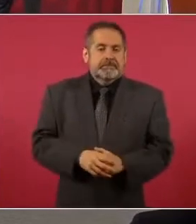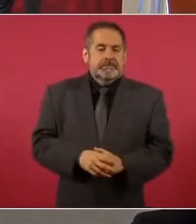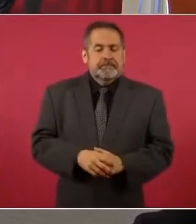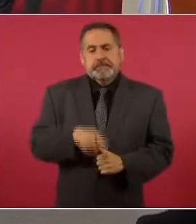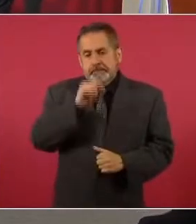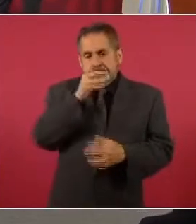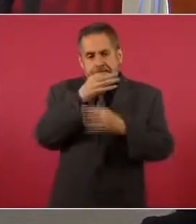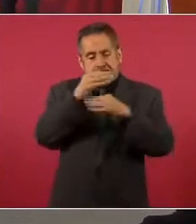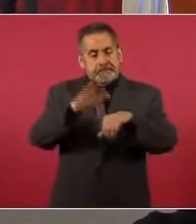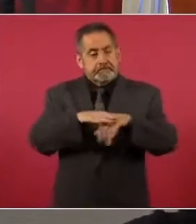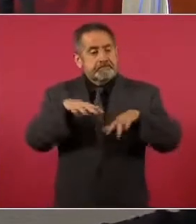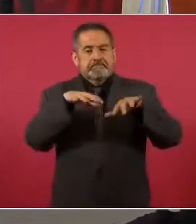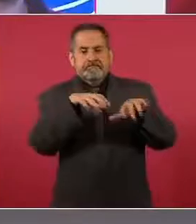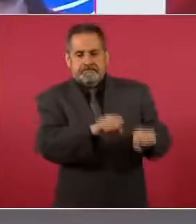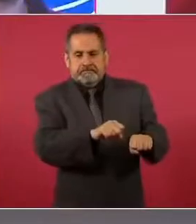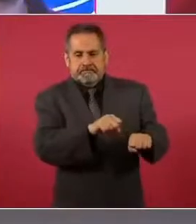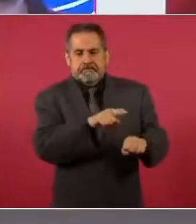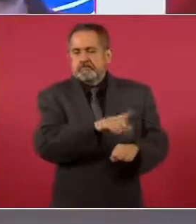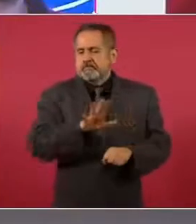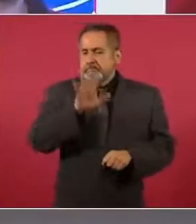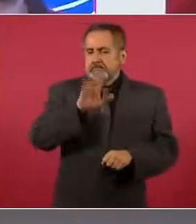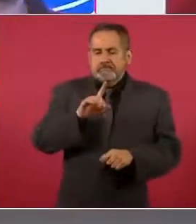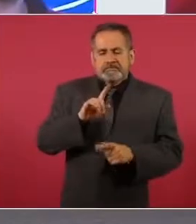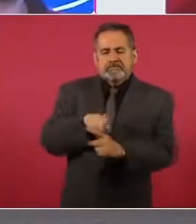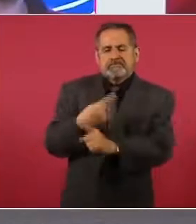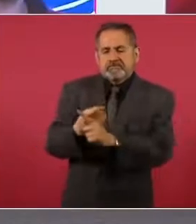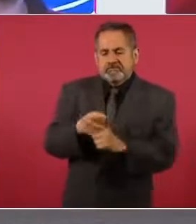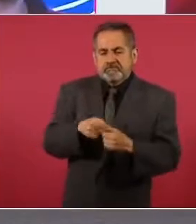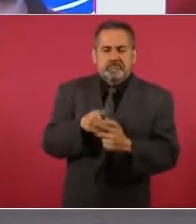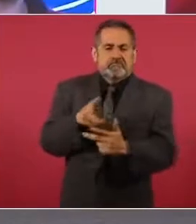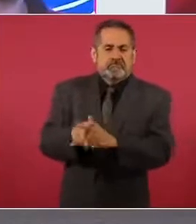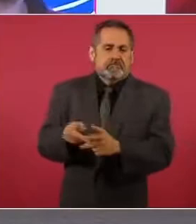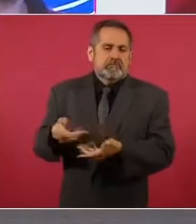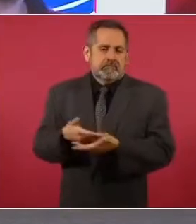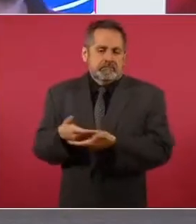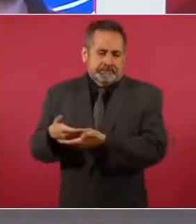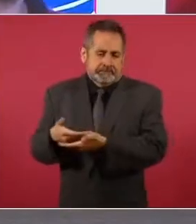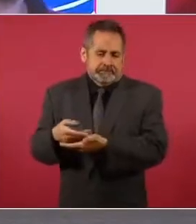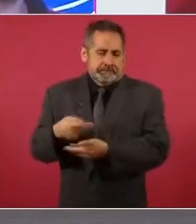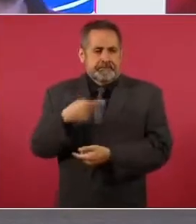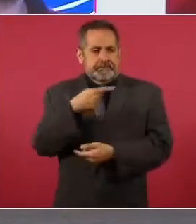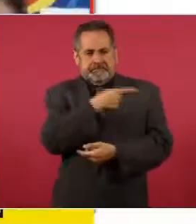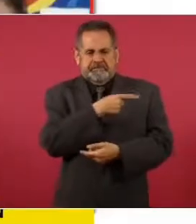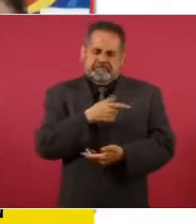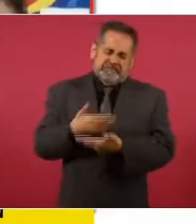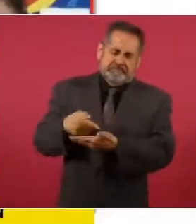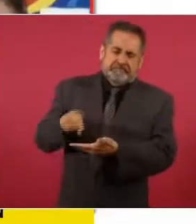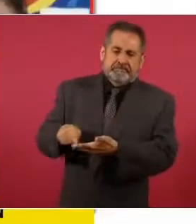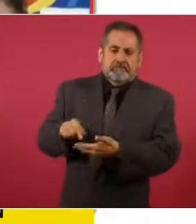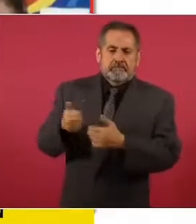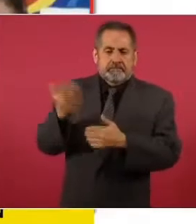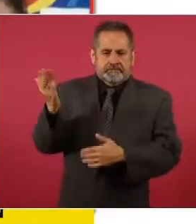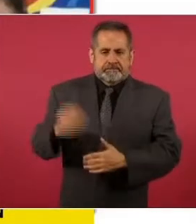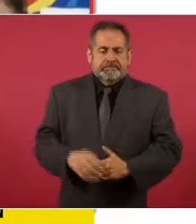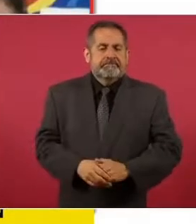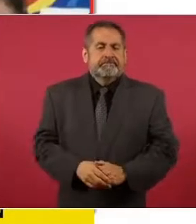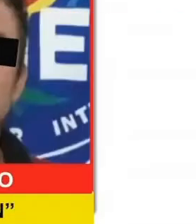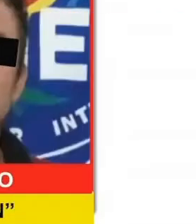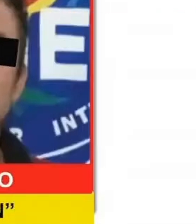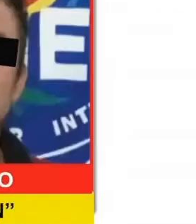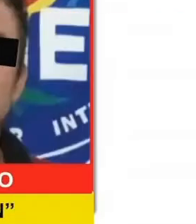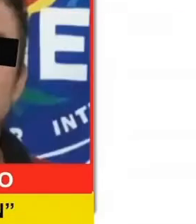informar de la detención de un presunto violador y homicida de una bebé de 11 meses de edad en Guerrero, en